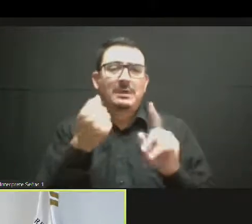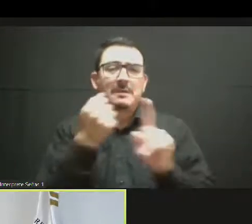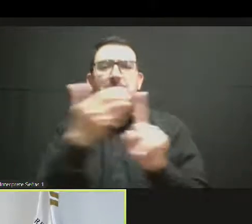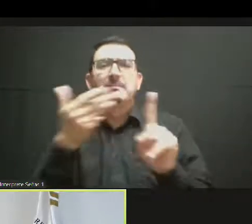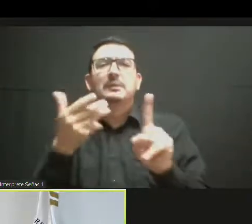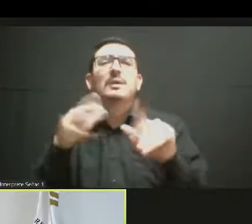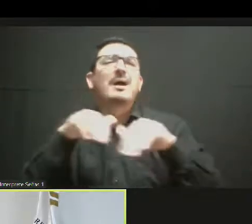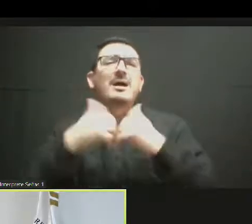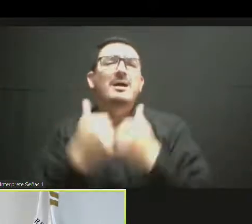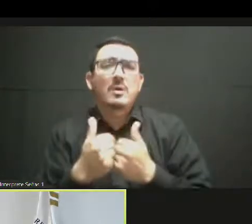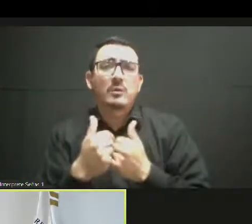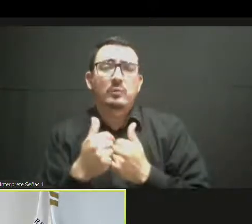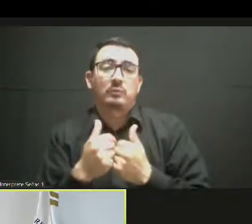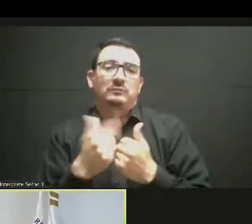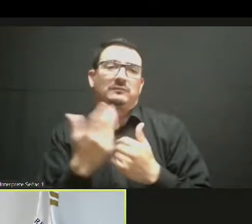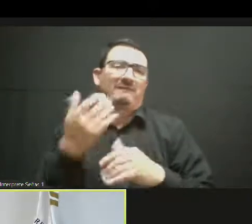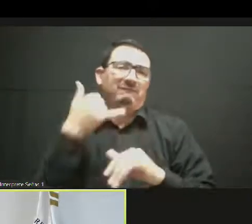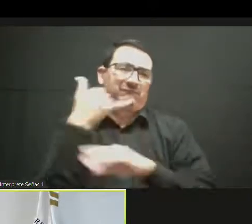dashboards sectoriales.